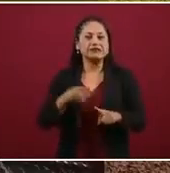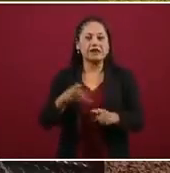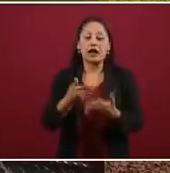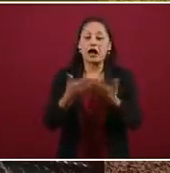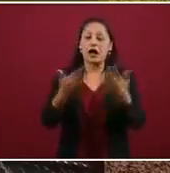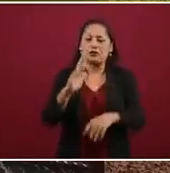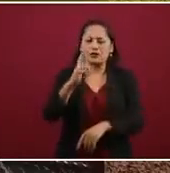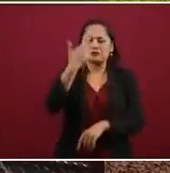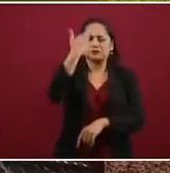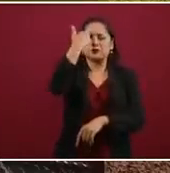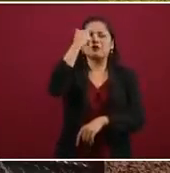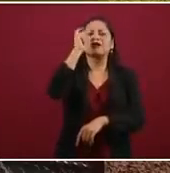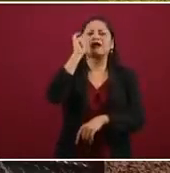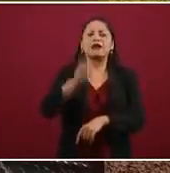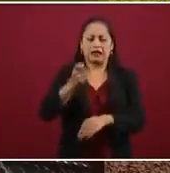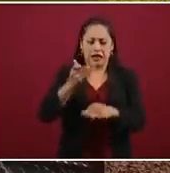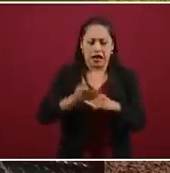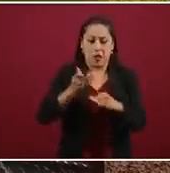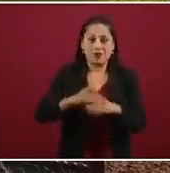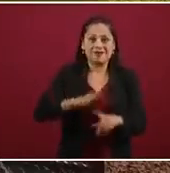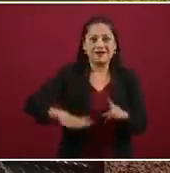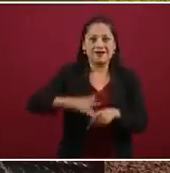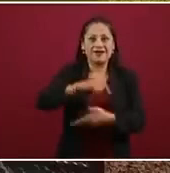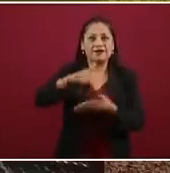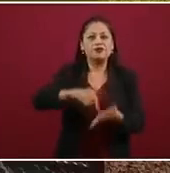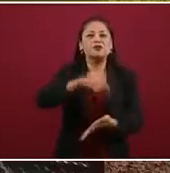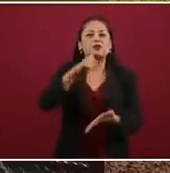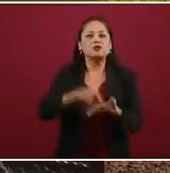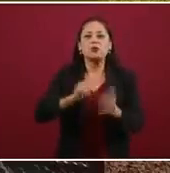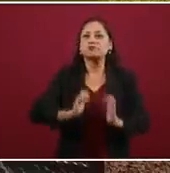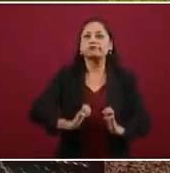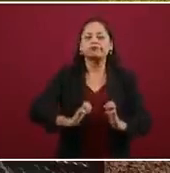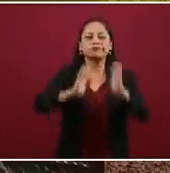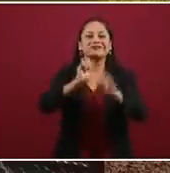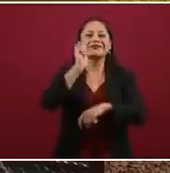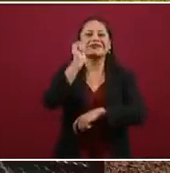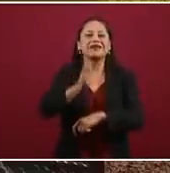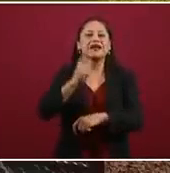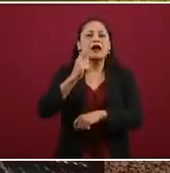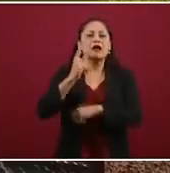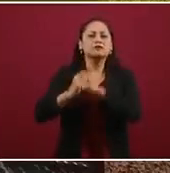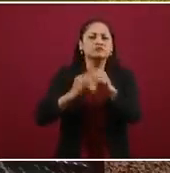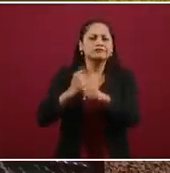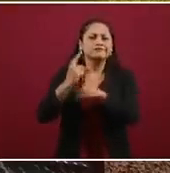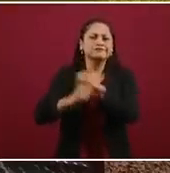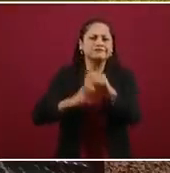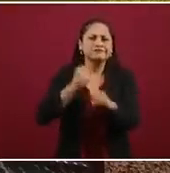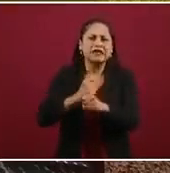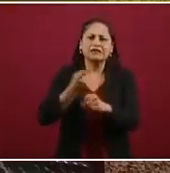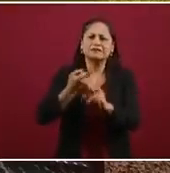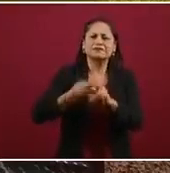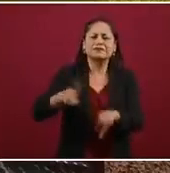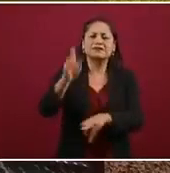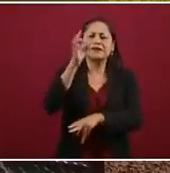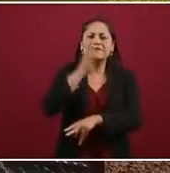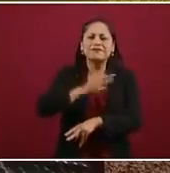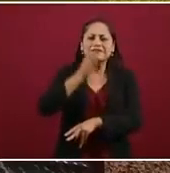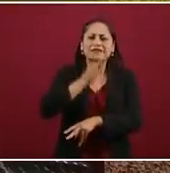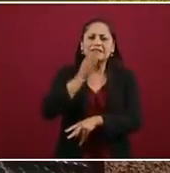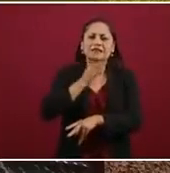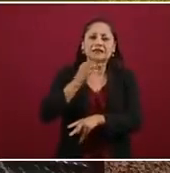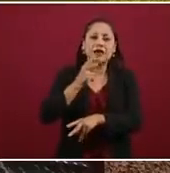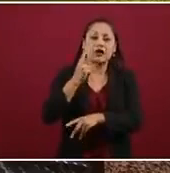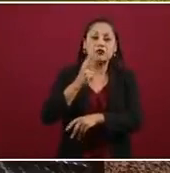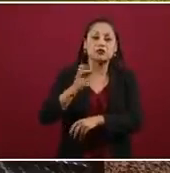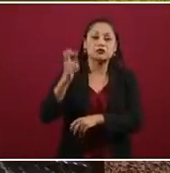en el que estamos, este inmueble en el que cada año se festeja precisamente el inicio de la gesta de independencia, 209 años